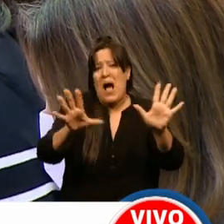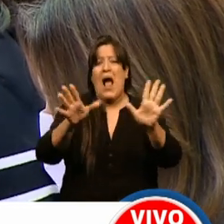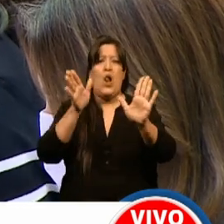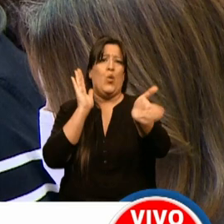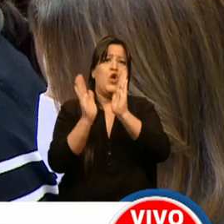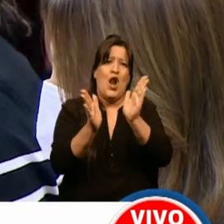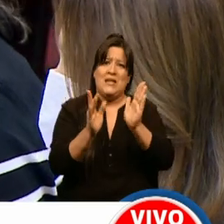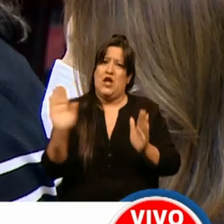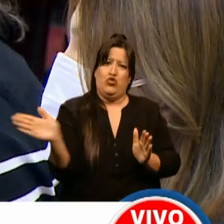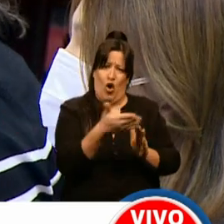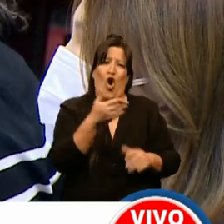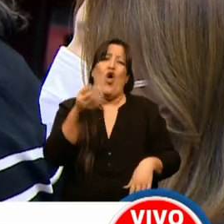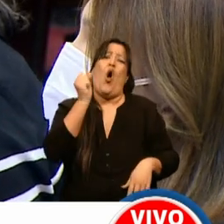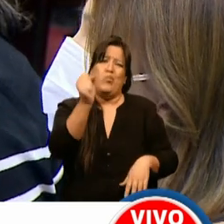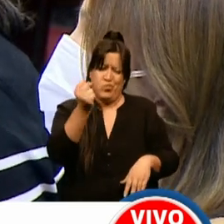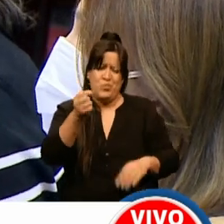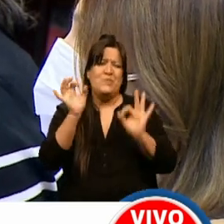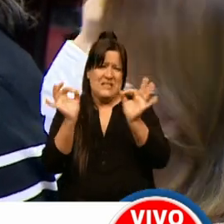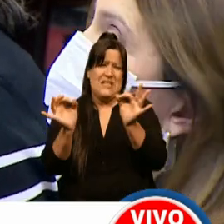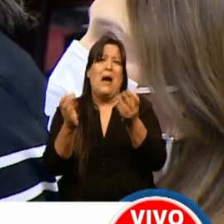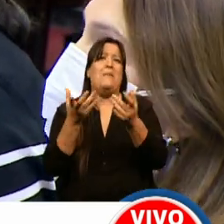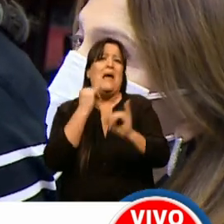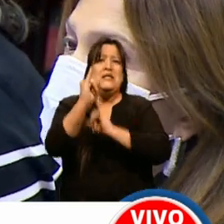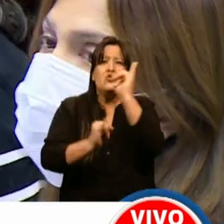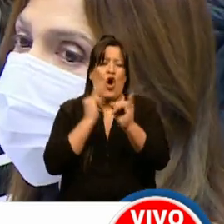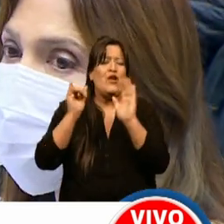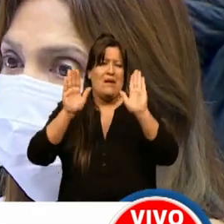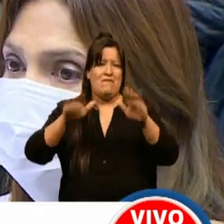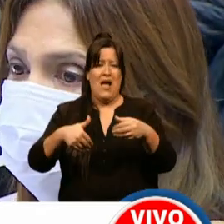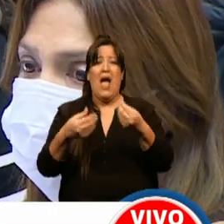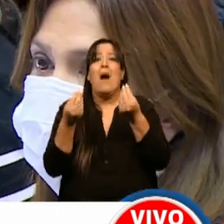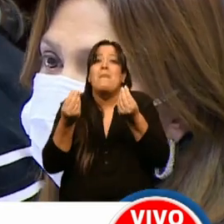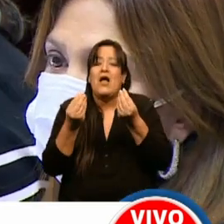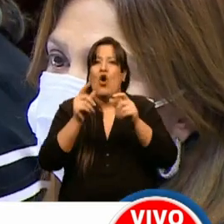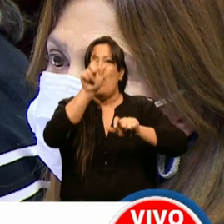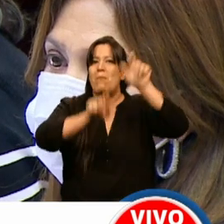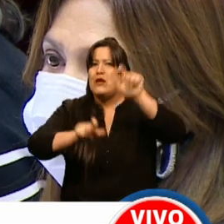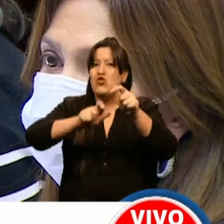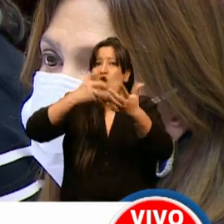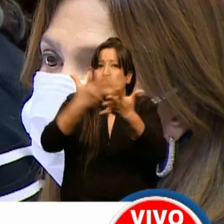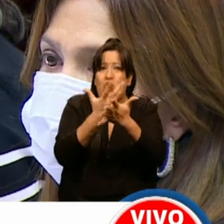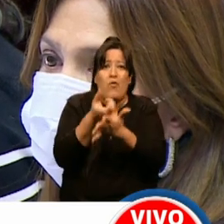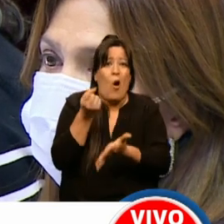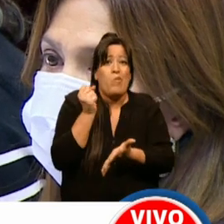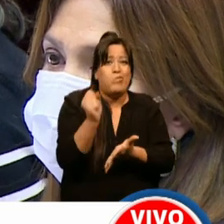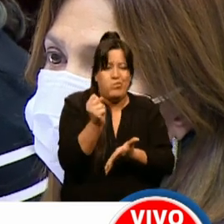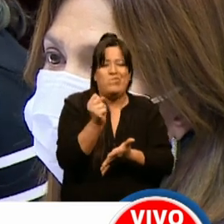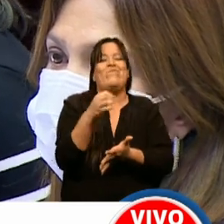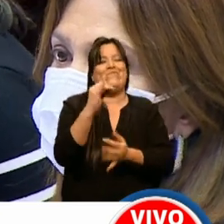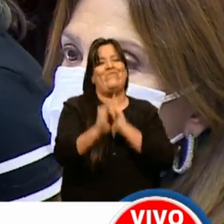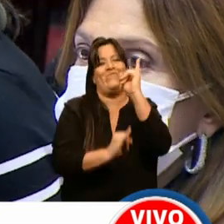contar todos seguramente solamente aquellos que las vivieron la contarían desde el lugar que